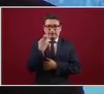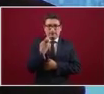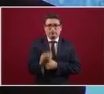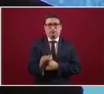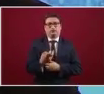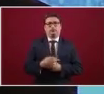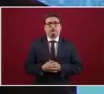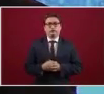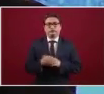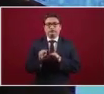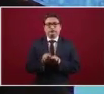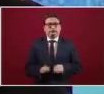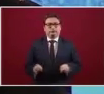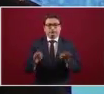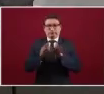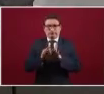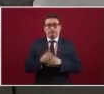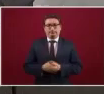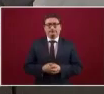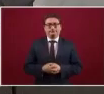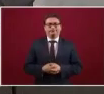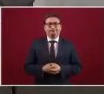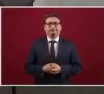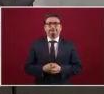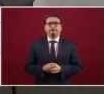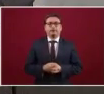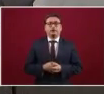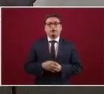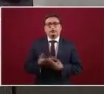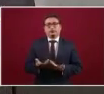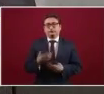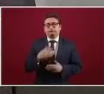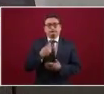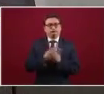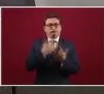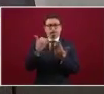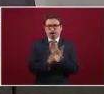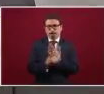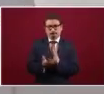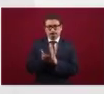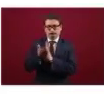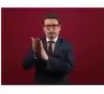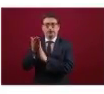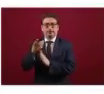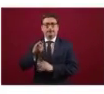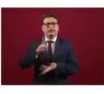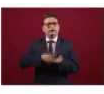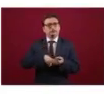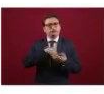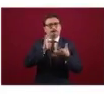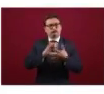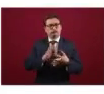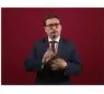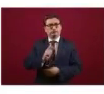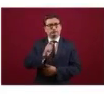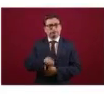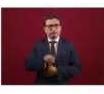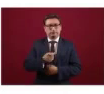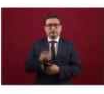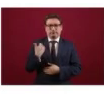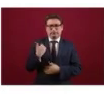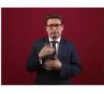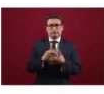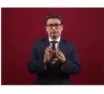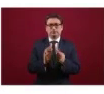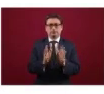nueva infraestructura de este tamaño. La descripción del proyecto, ya hemos mencionado,